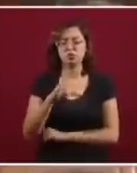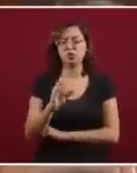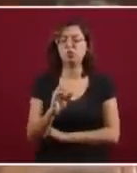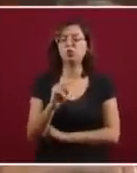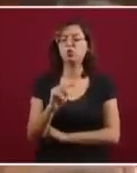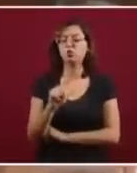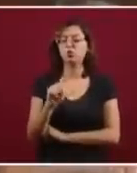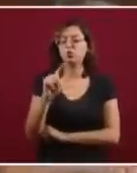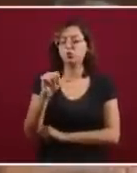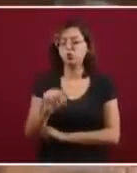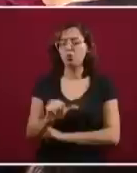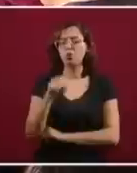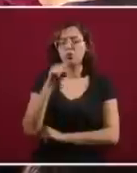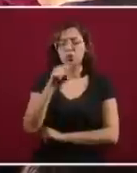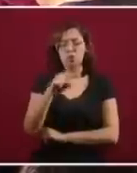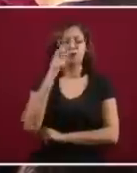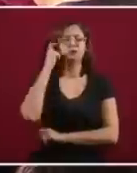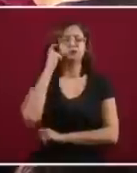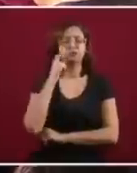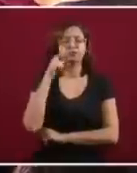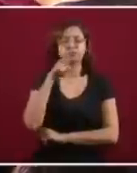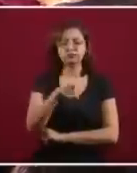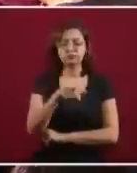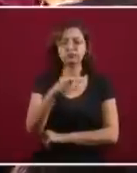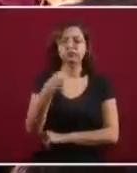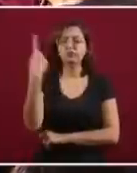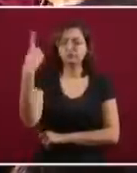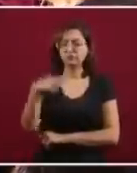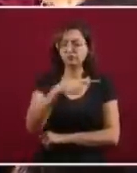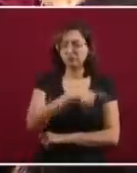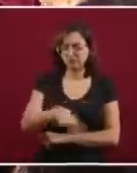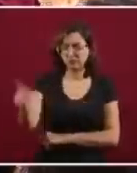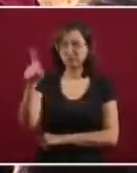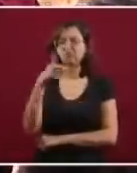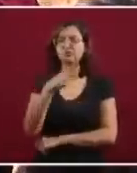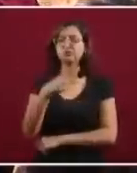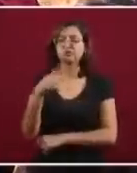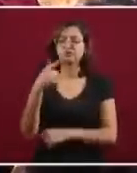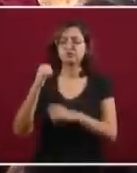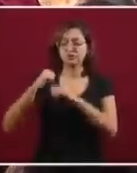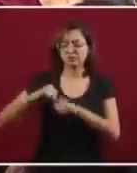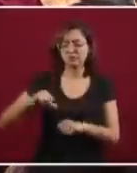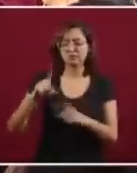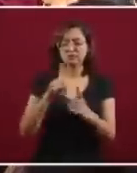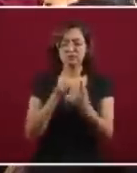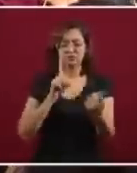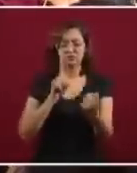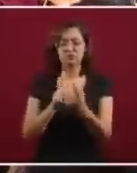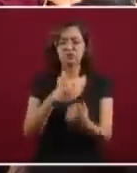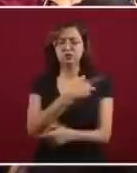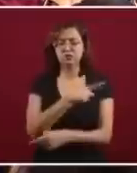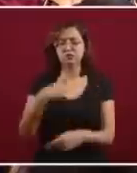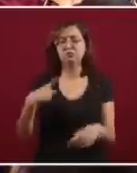delegado amílcar sandoval para que los atendieran y hace 15 días están viniendo aquí a